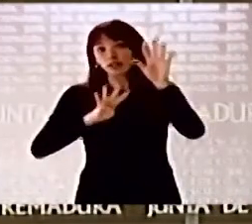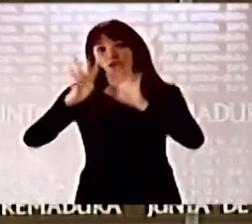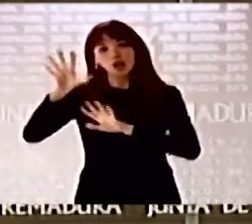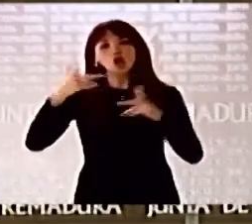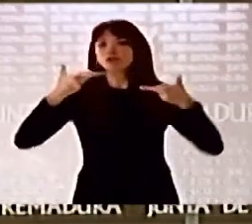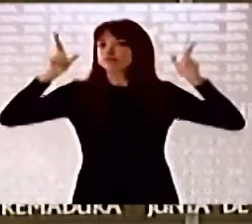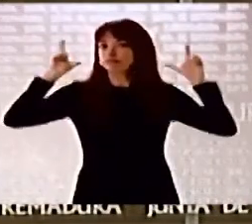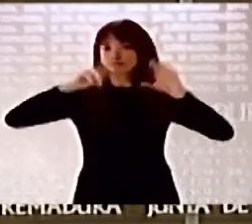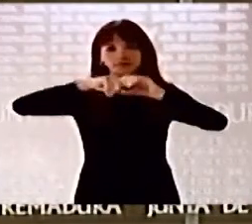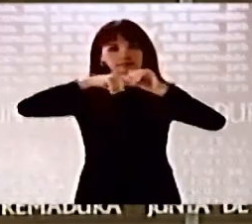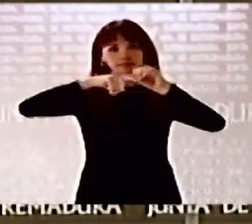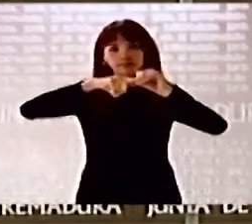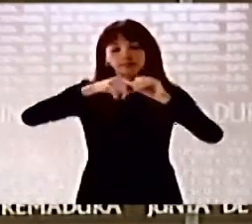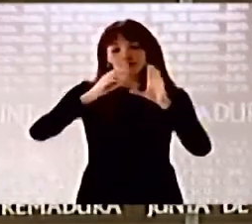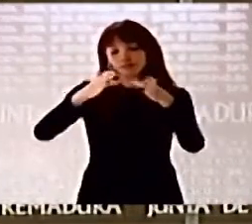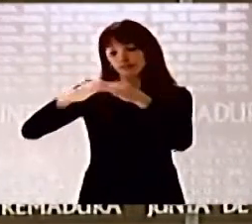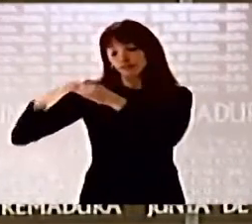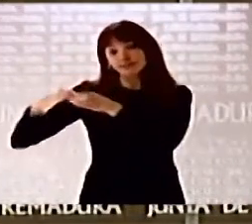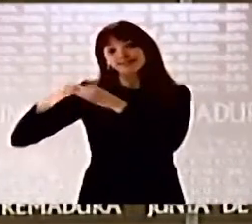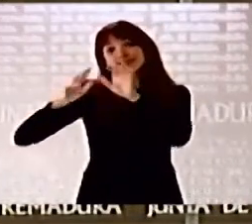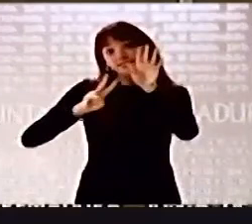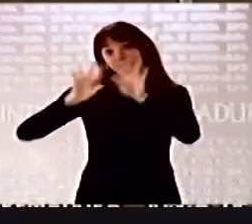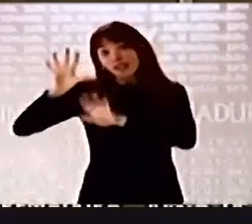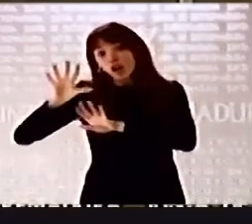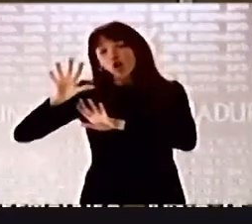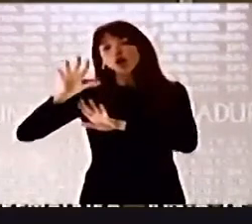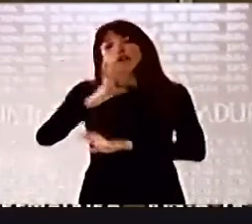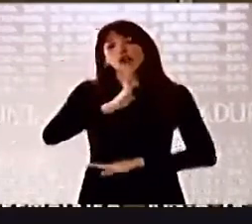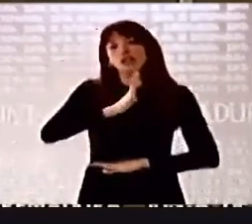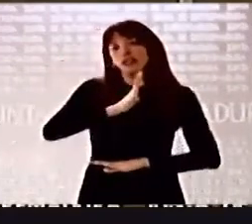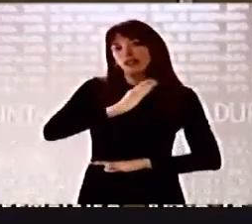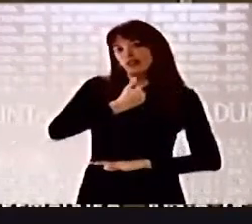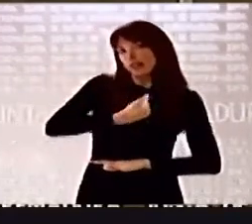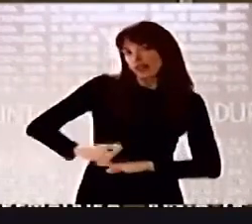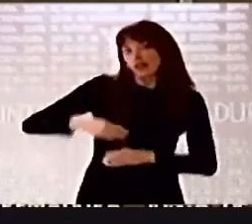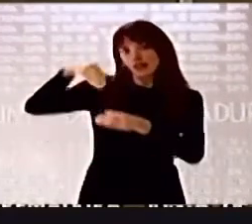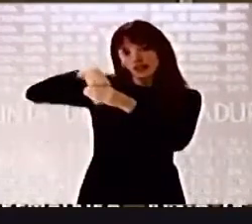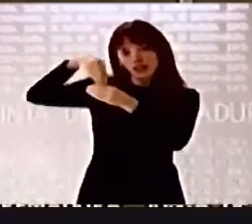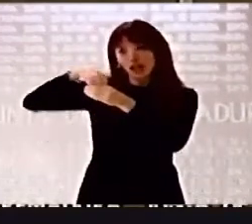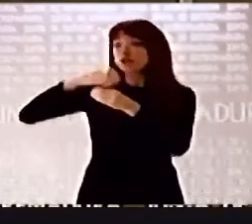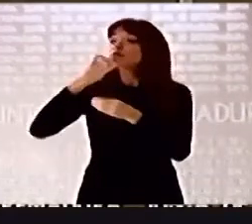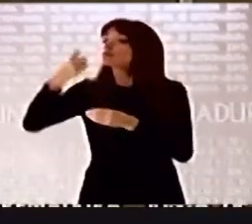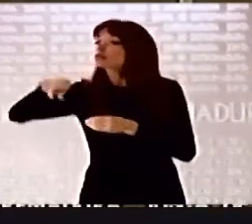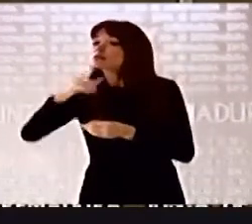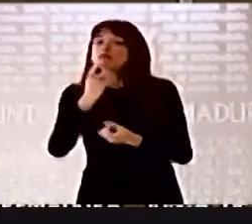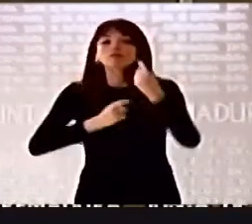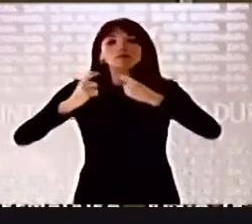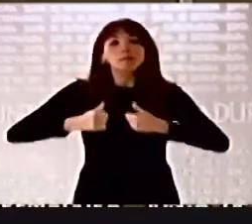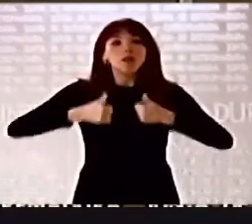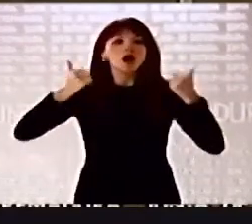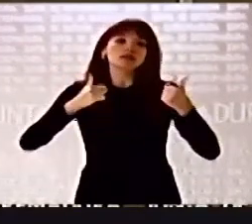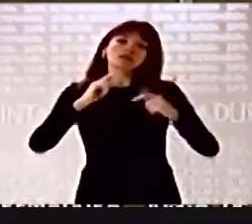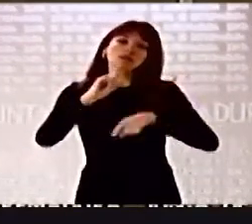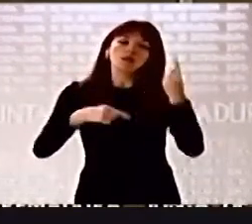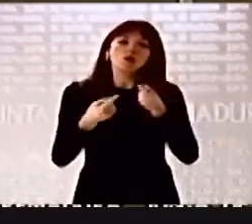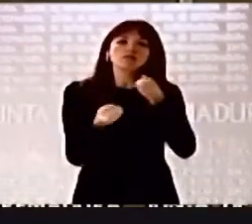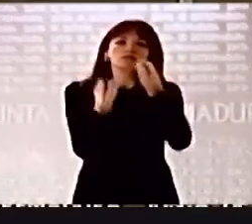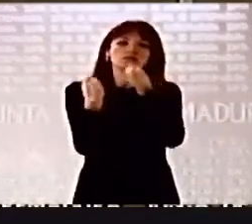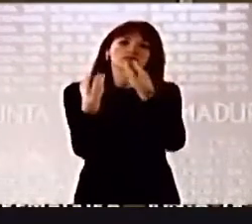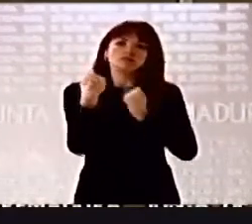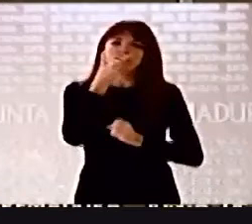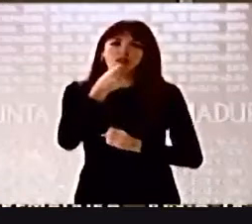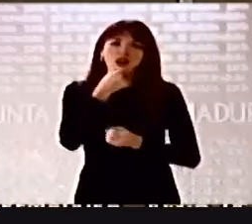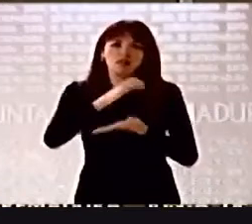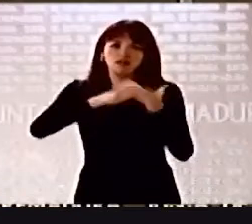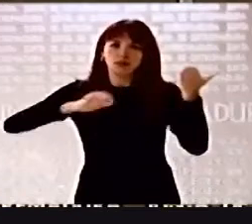libre y 75 son de promoción interna. Les digo que si queréis más información, luego se os facilita,